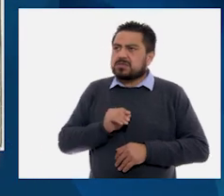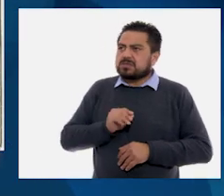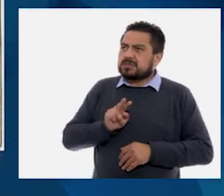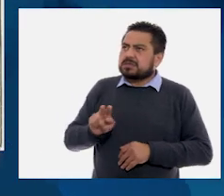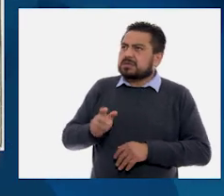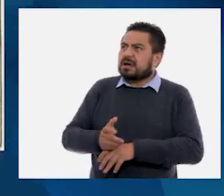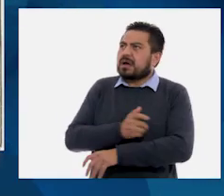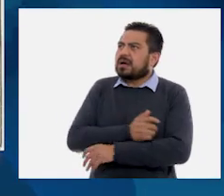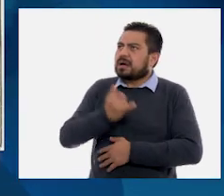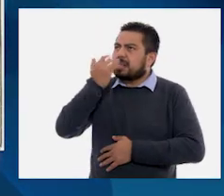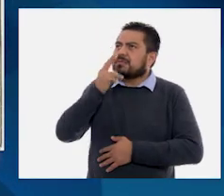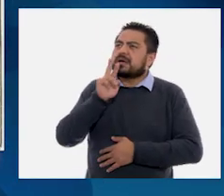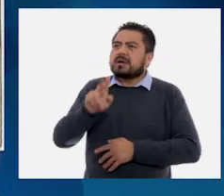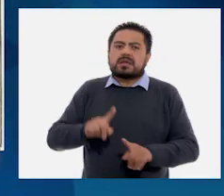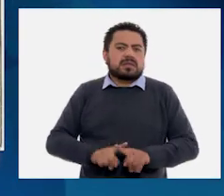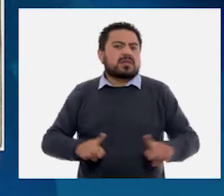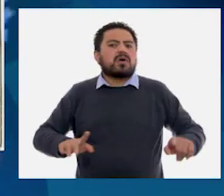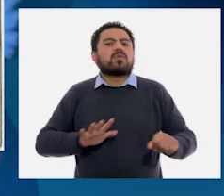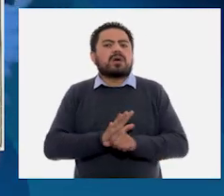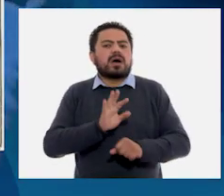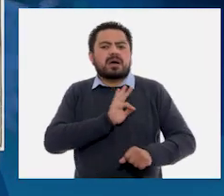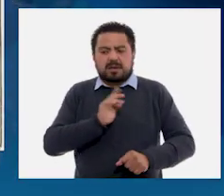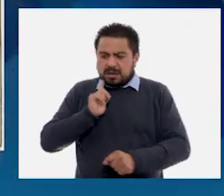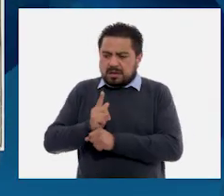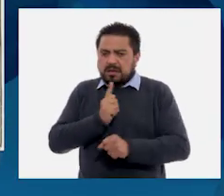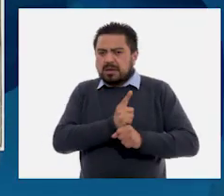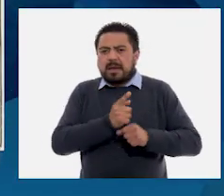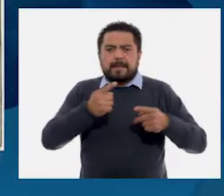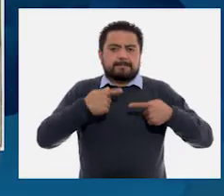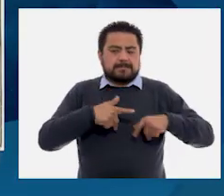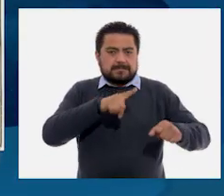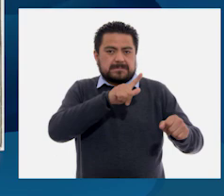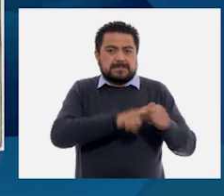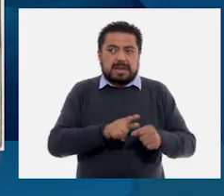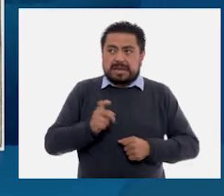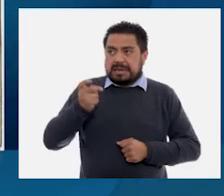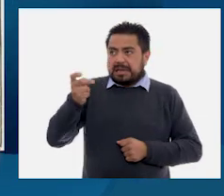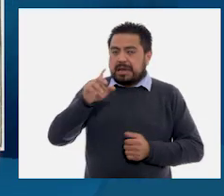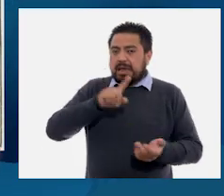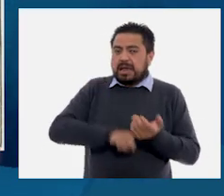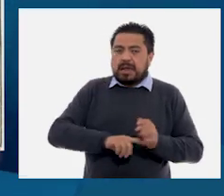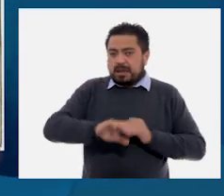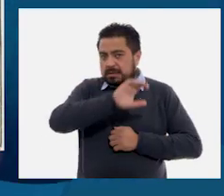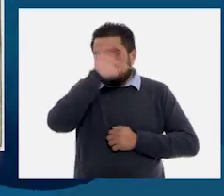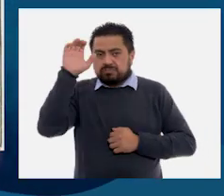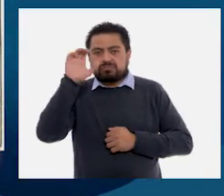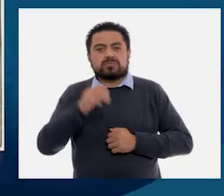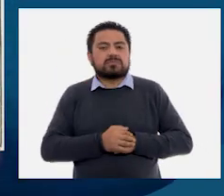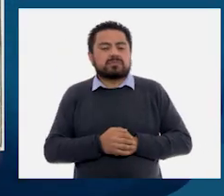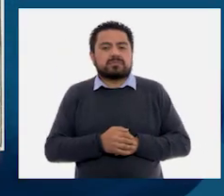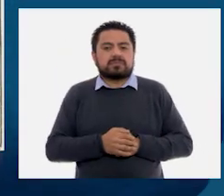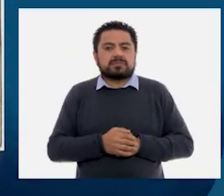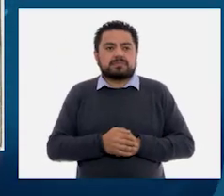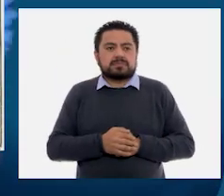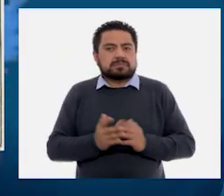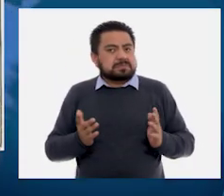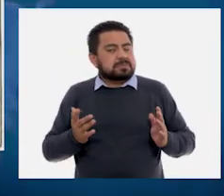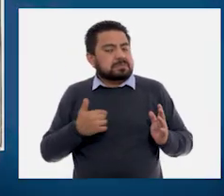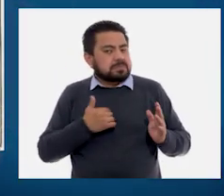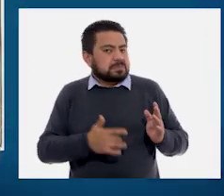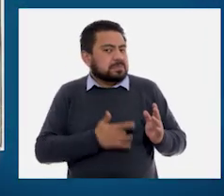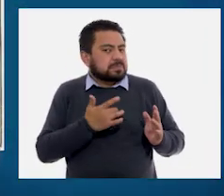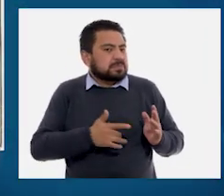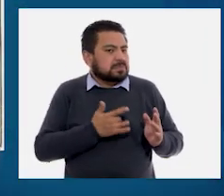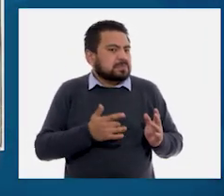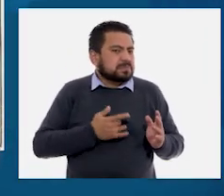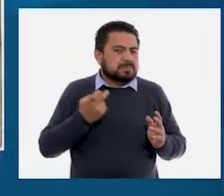imagen? ¿Y qué diferencias pueden identificar entre los personajes que están ahí retratados? Pues a mí me parece